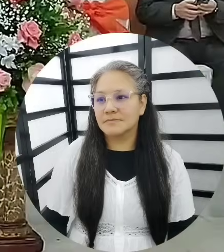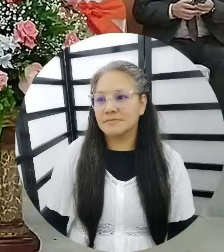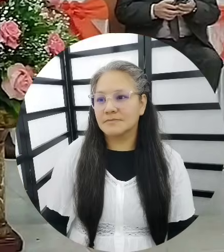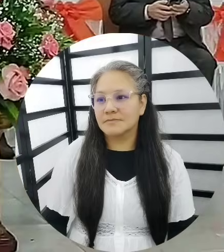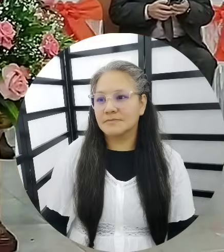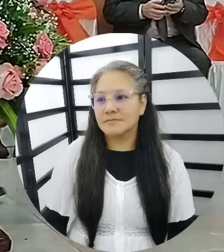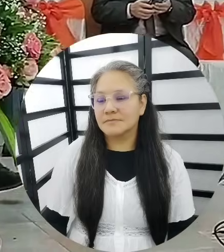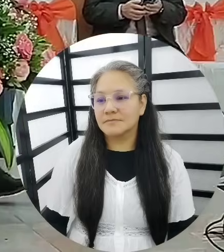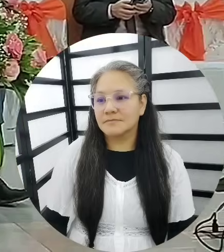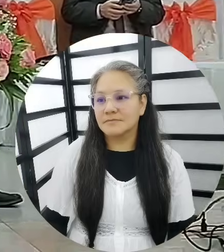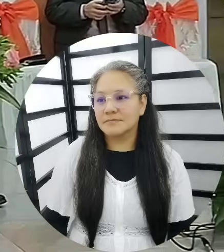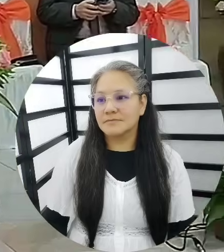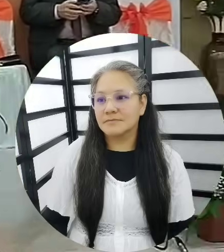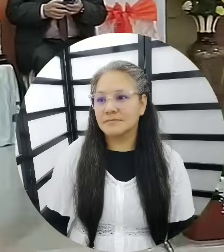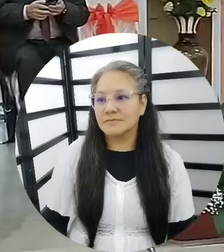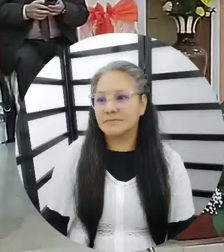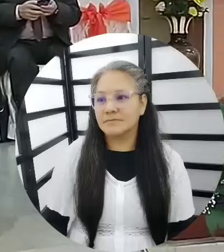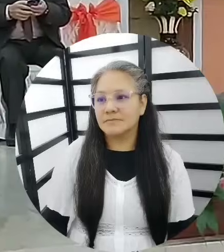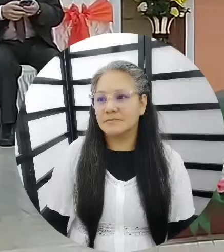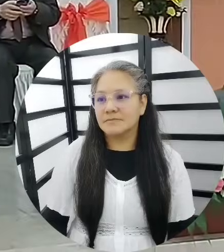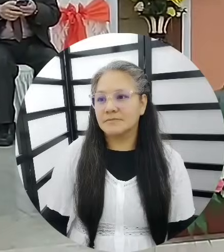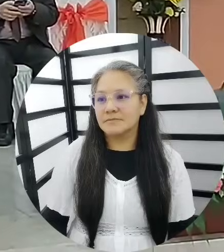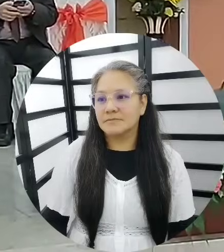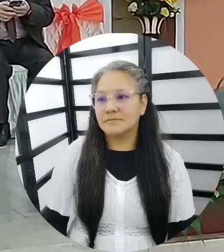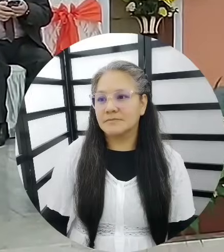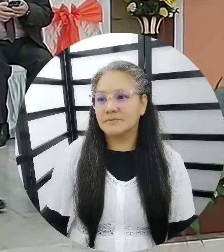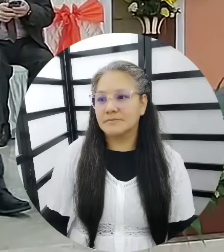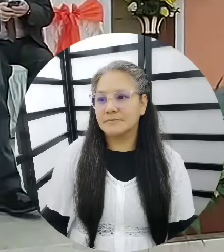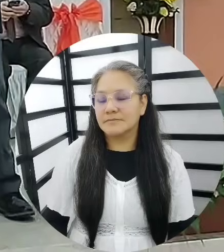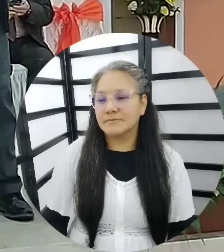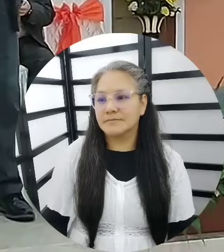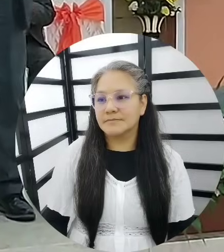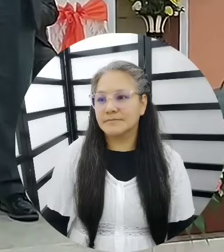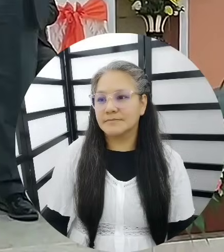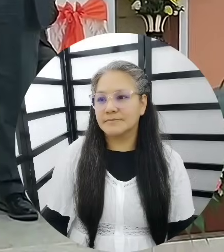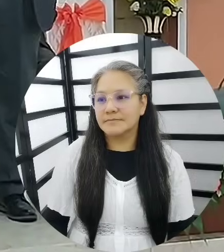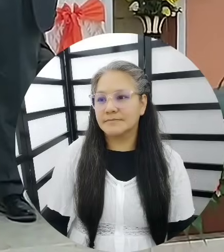había roto su relación con Dios.